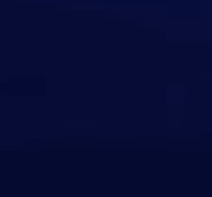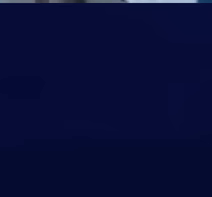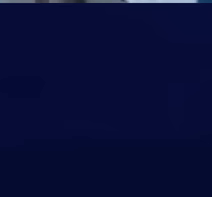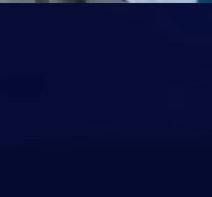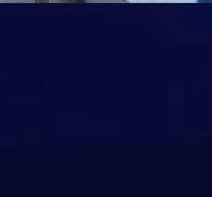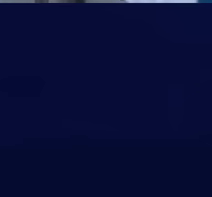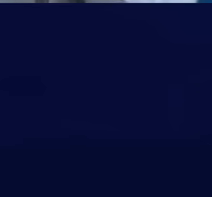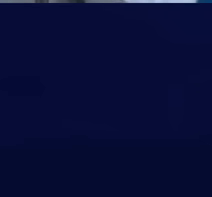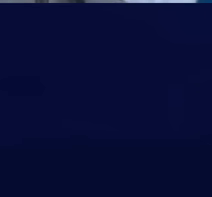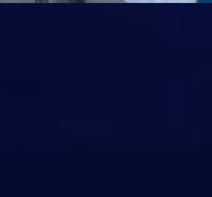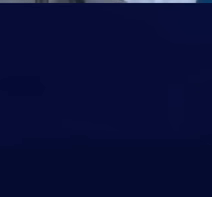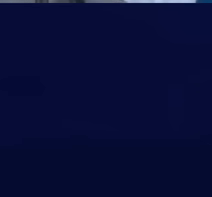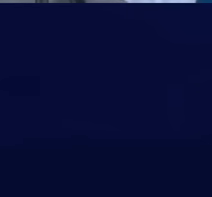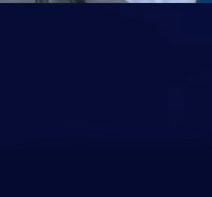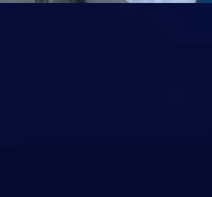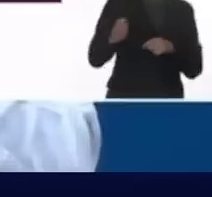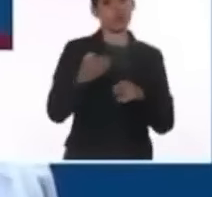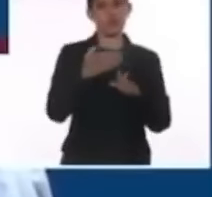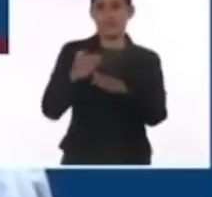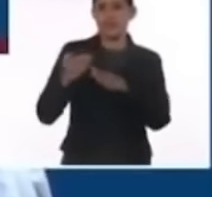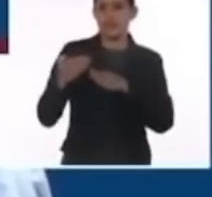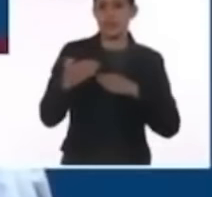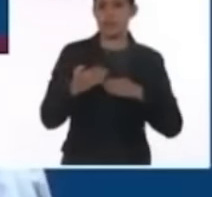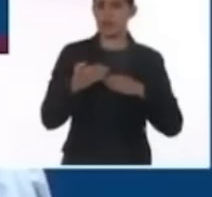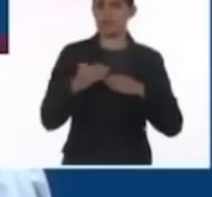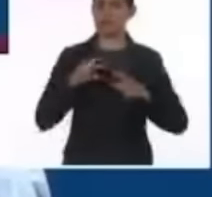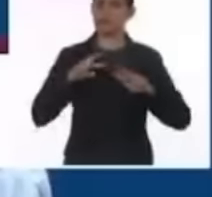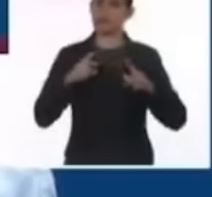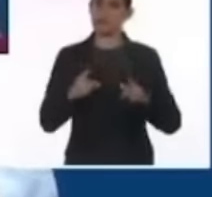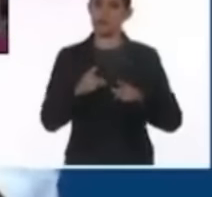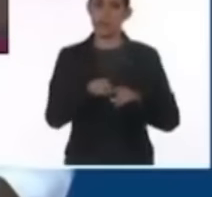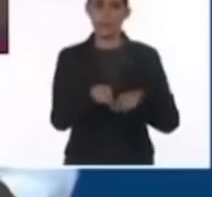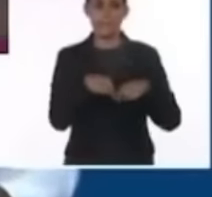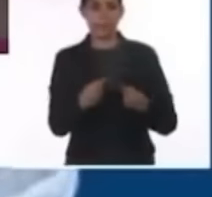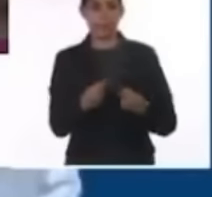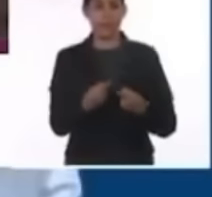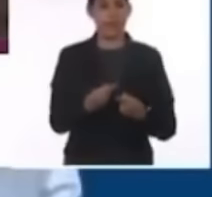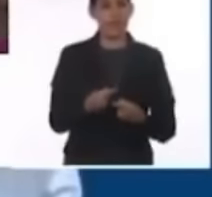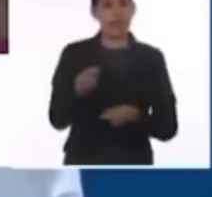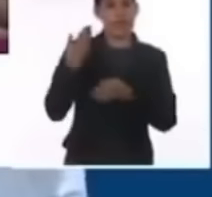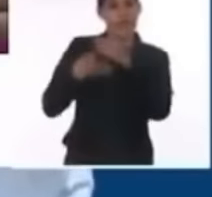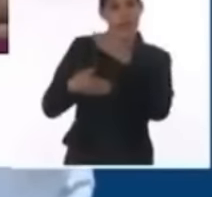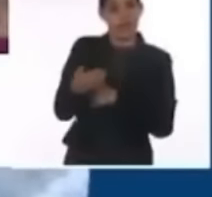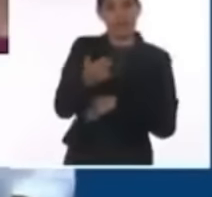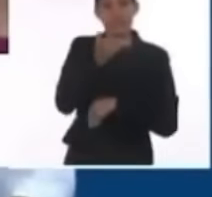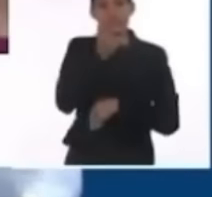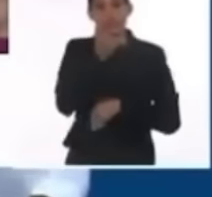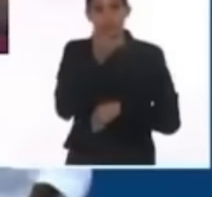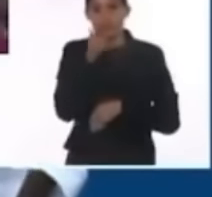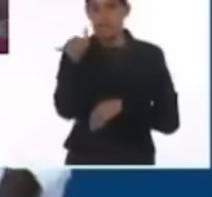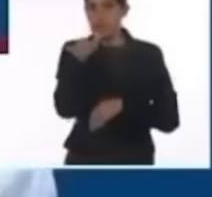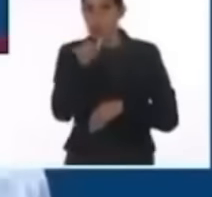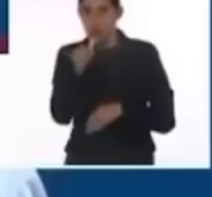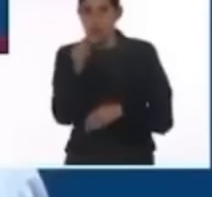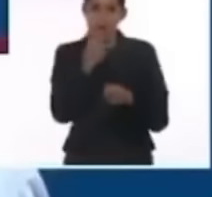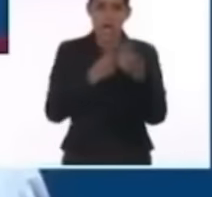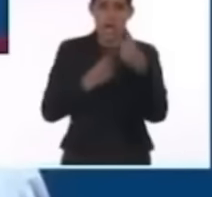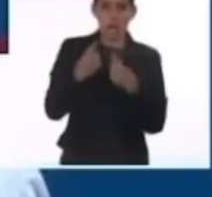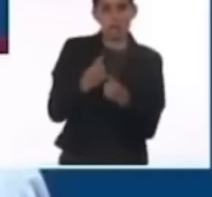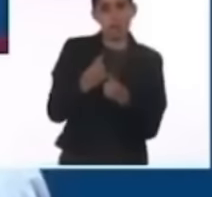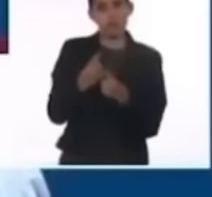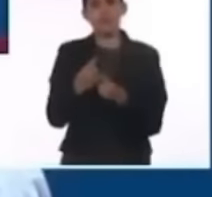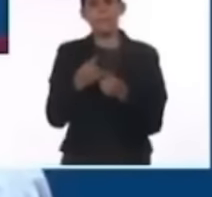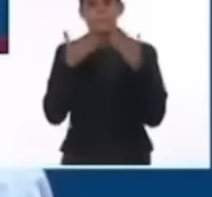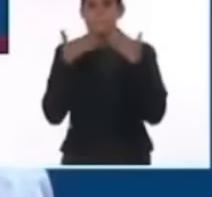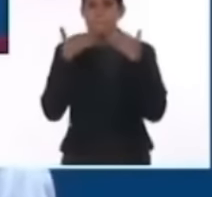ministrar todavía porque si bien hemos tenido efectos negativos también hemos tenido efectos positivos en la